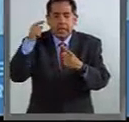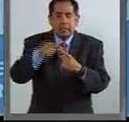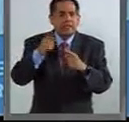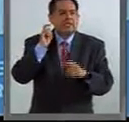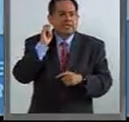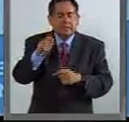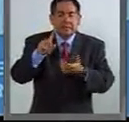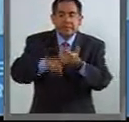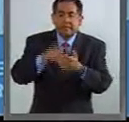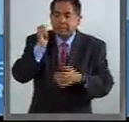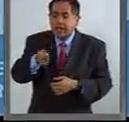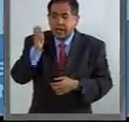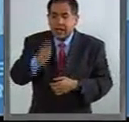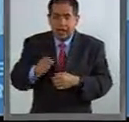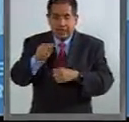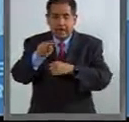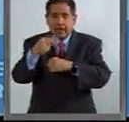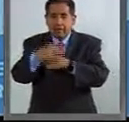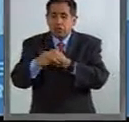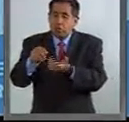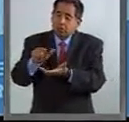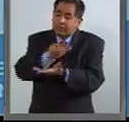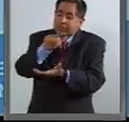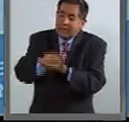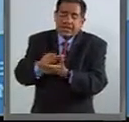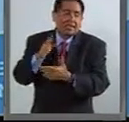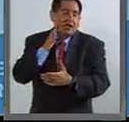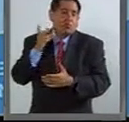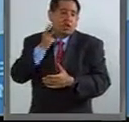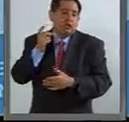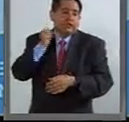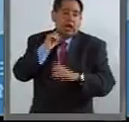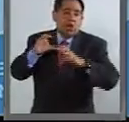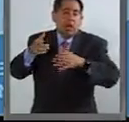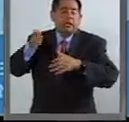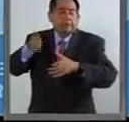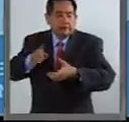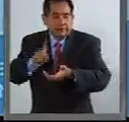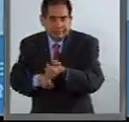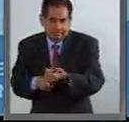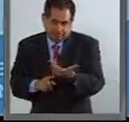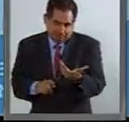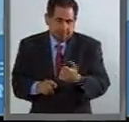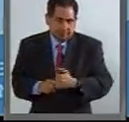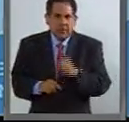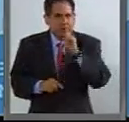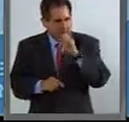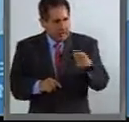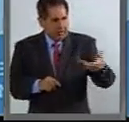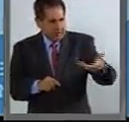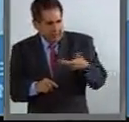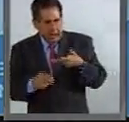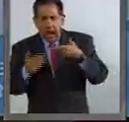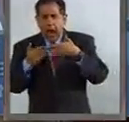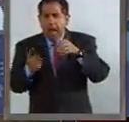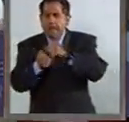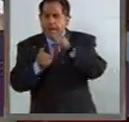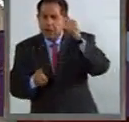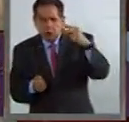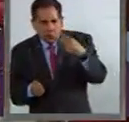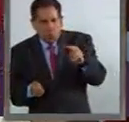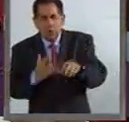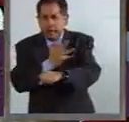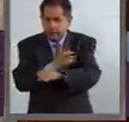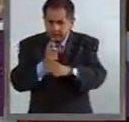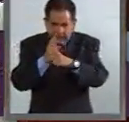canal legislativo o un medio legislativo. Por un lado, hay que atender estos supuestos del Parlamento abierto, de la